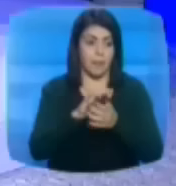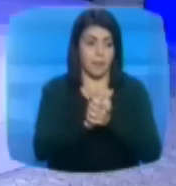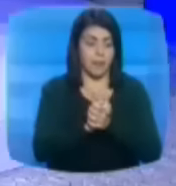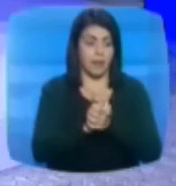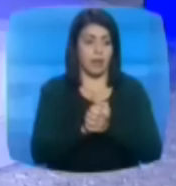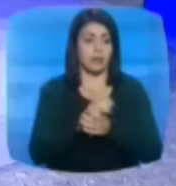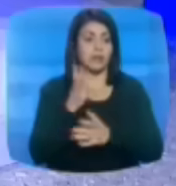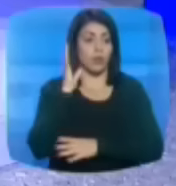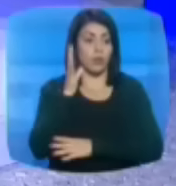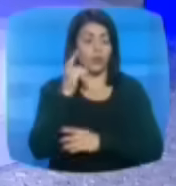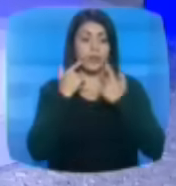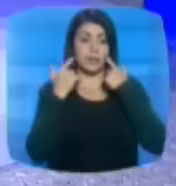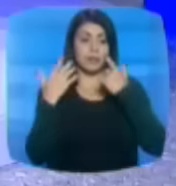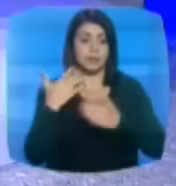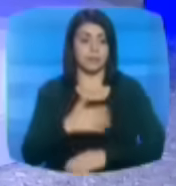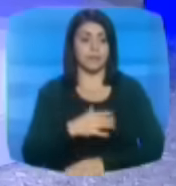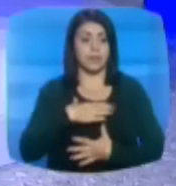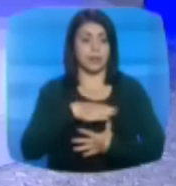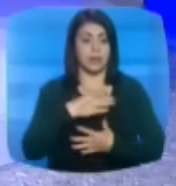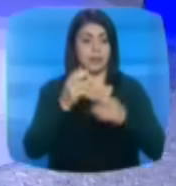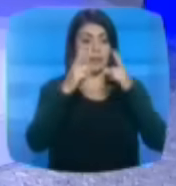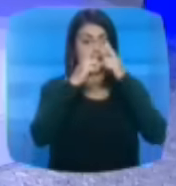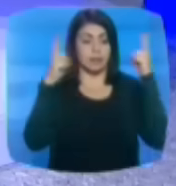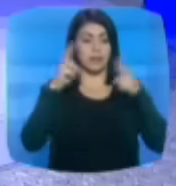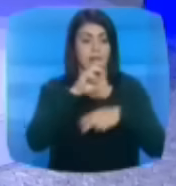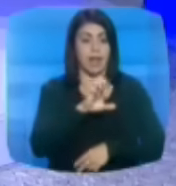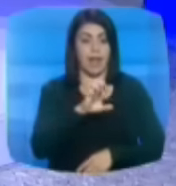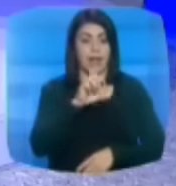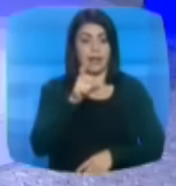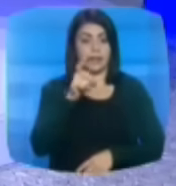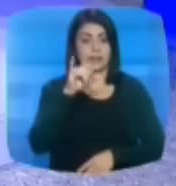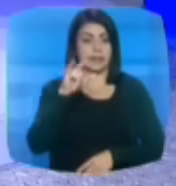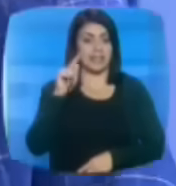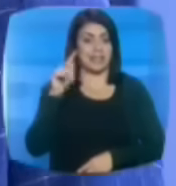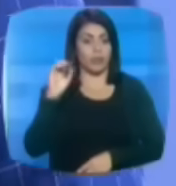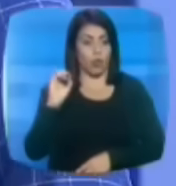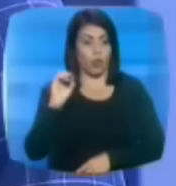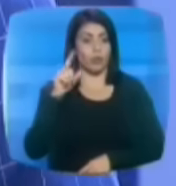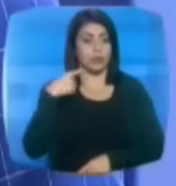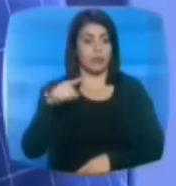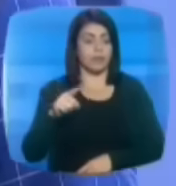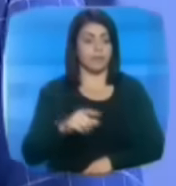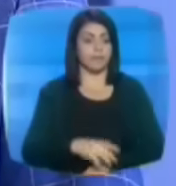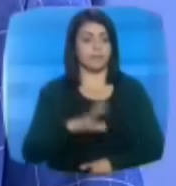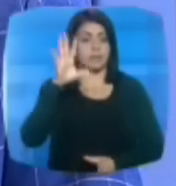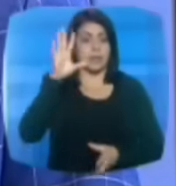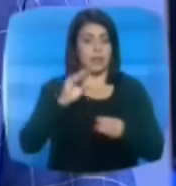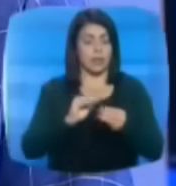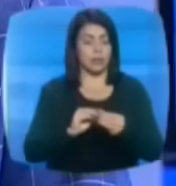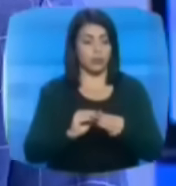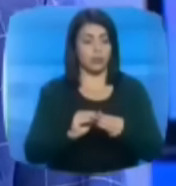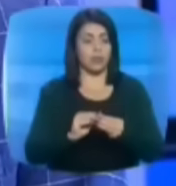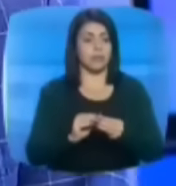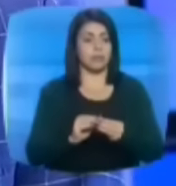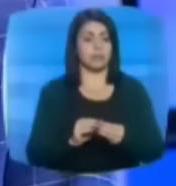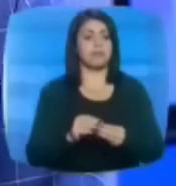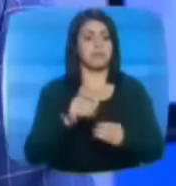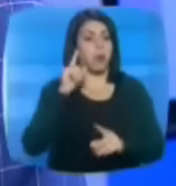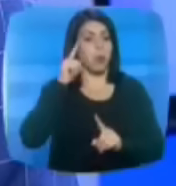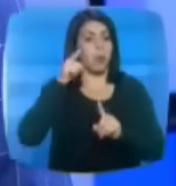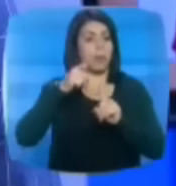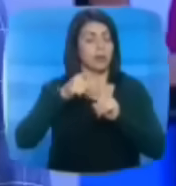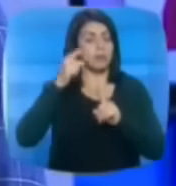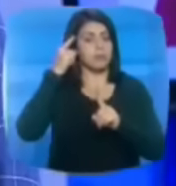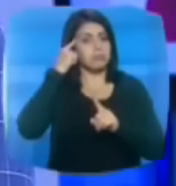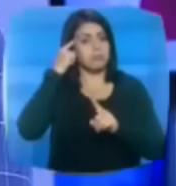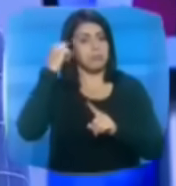de conferencia? Sí, mira, Maite, interesante tema, ¿no? El éxito además es muy subjetivo, pero hablar de éxito tiene que ver con resultados. Eso que tú te propones, eso que